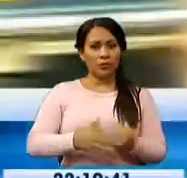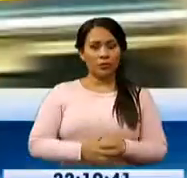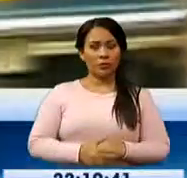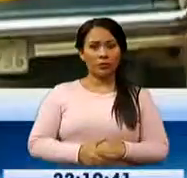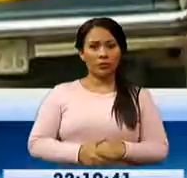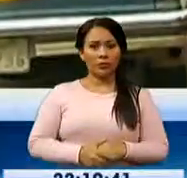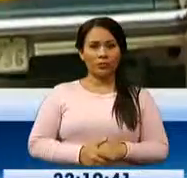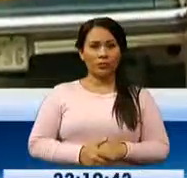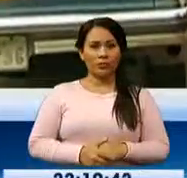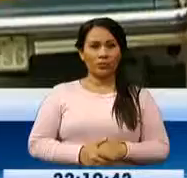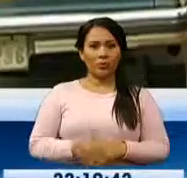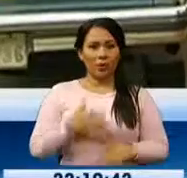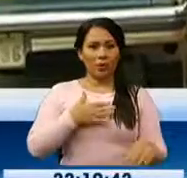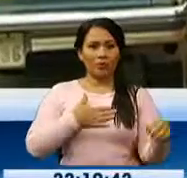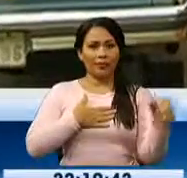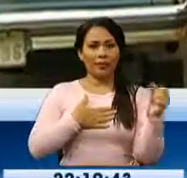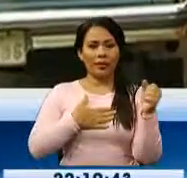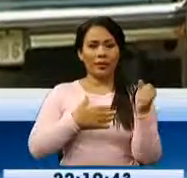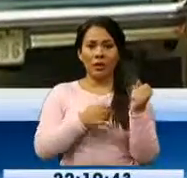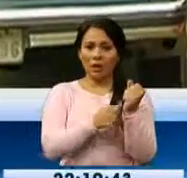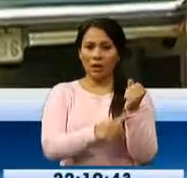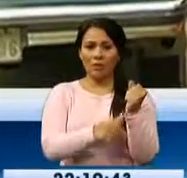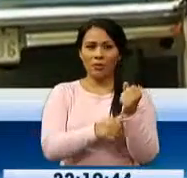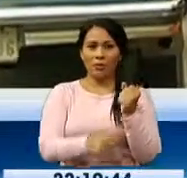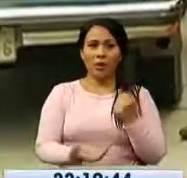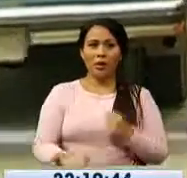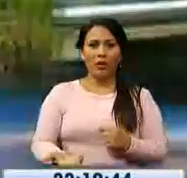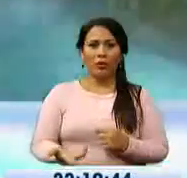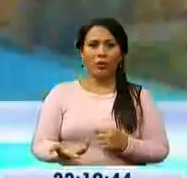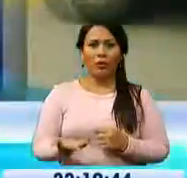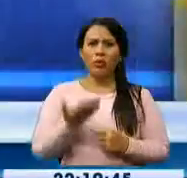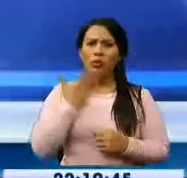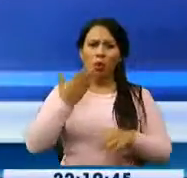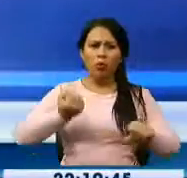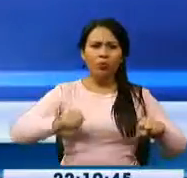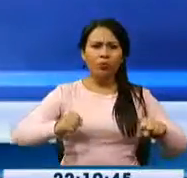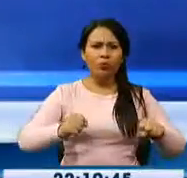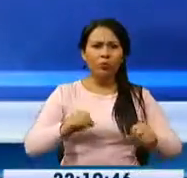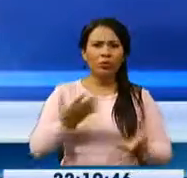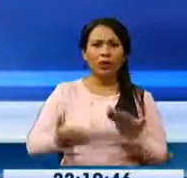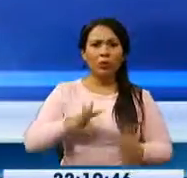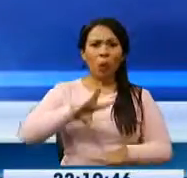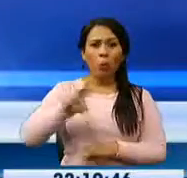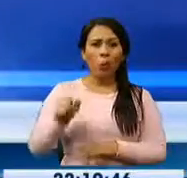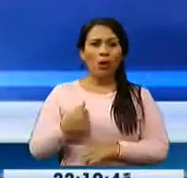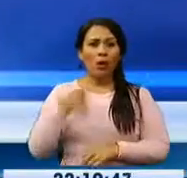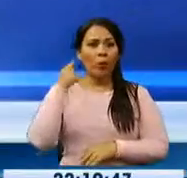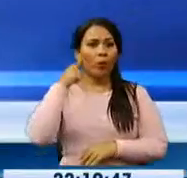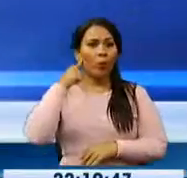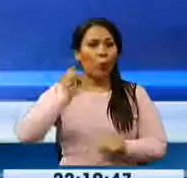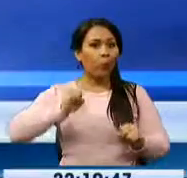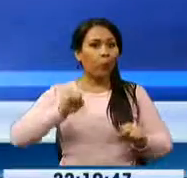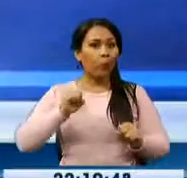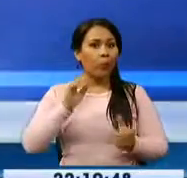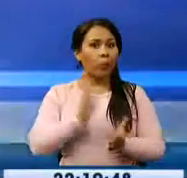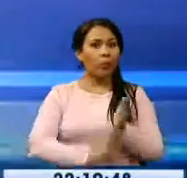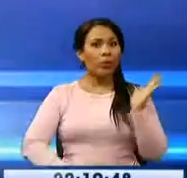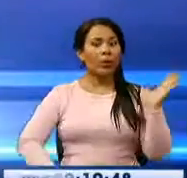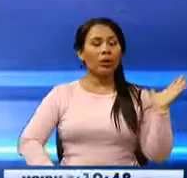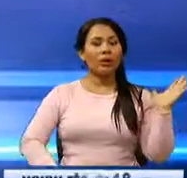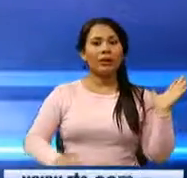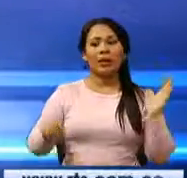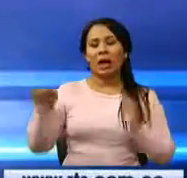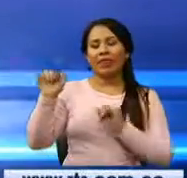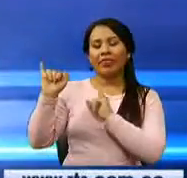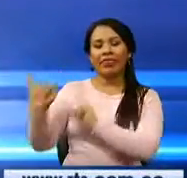como quererle, normalmente no sé que no se robaron la moto, porque realmente, como trae la moto a cebulla, qué sé yo, porque no le escuché la moto, y la robota chipeada y se fueron